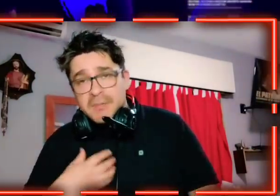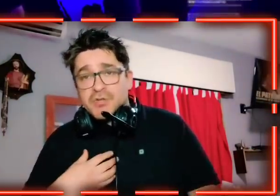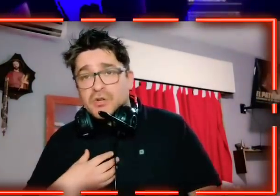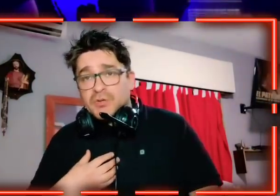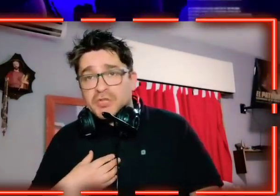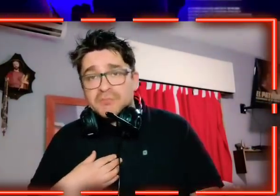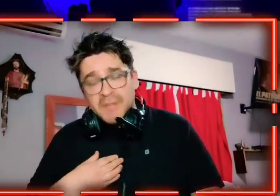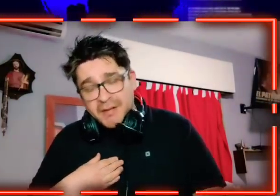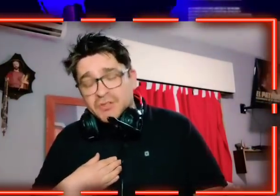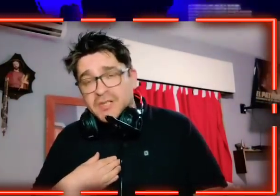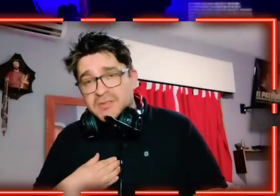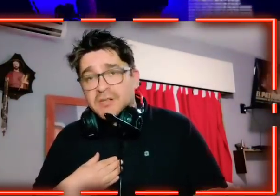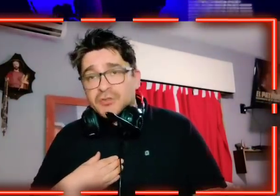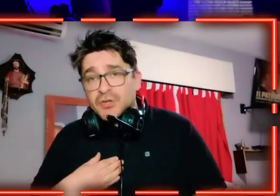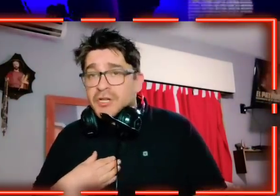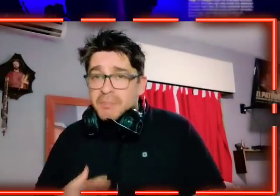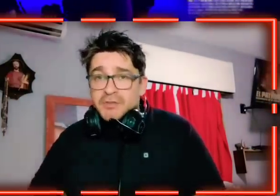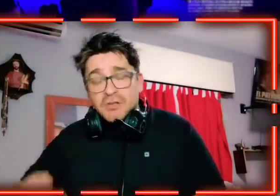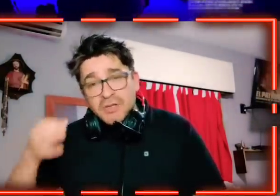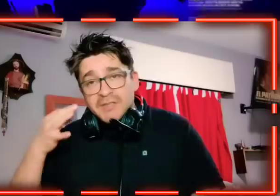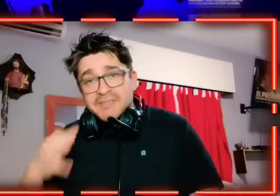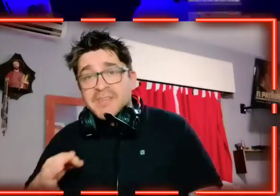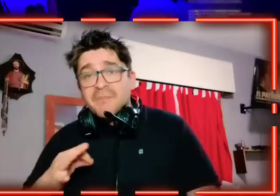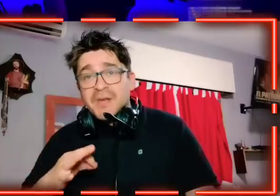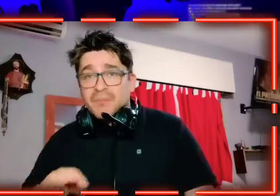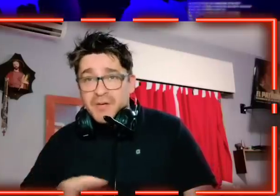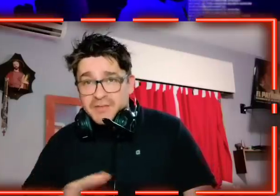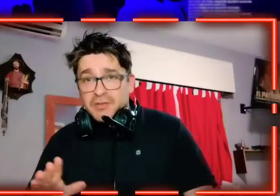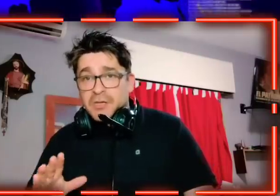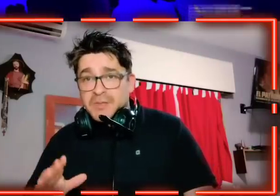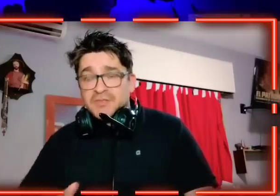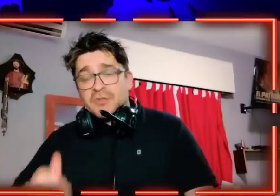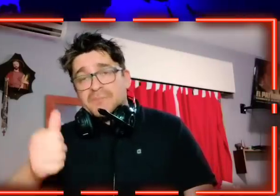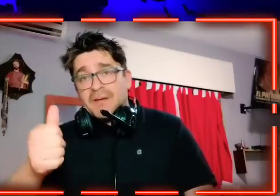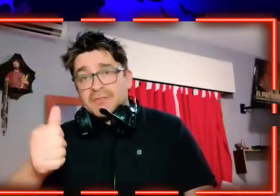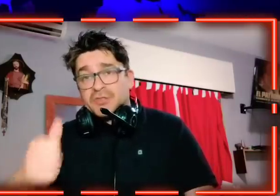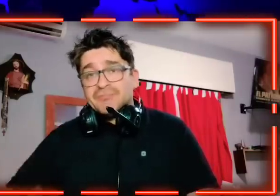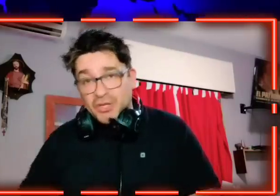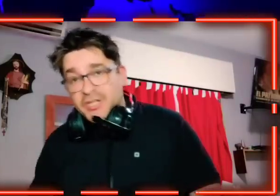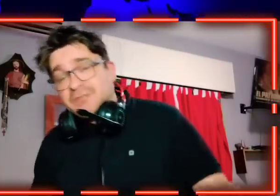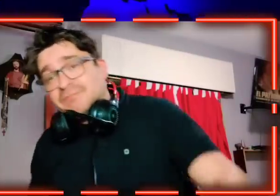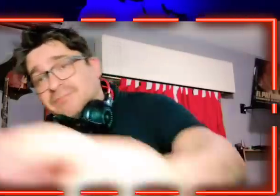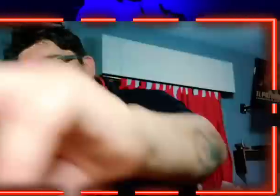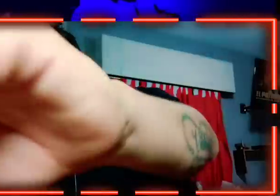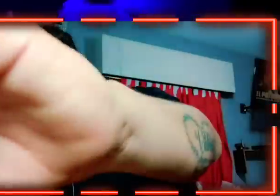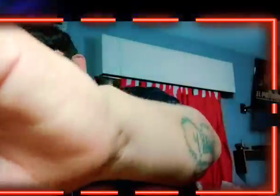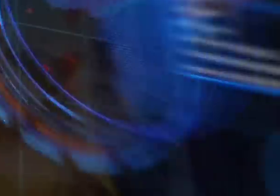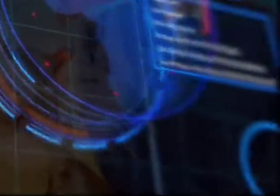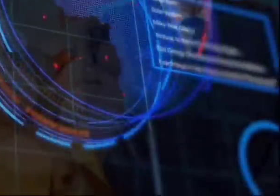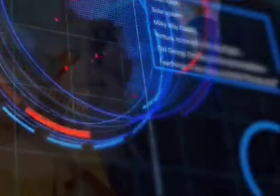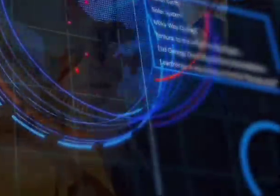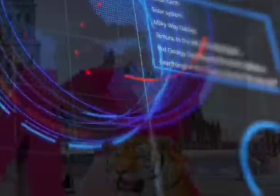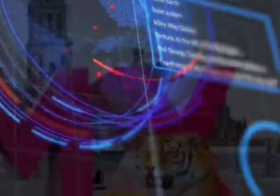compartan, que me ayuda un montón. Abrazo, gente, con todo respeto, siempre voy a decir lo que pienso. Abrazo, se los quiero.